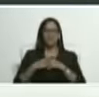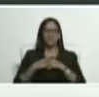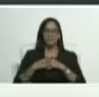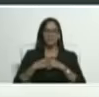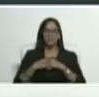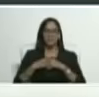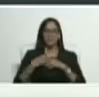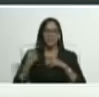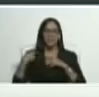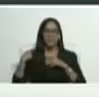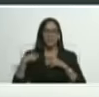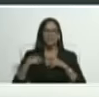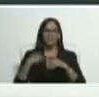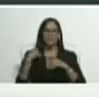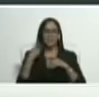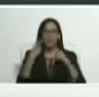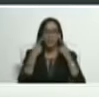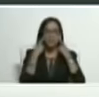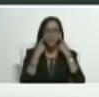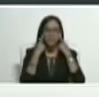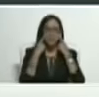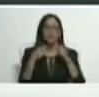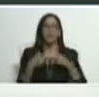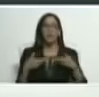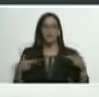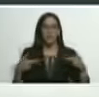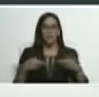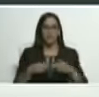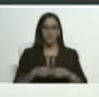Tienen que estar mosca por las redes.